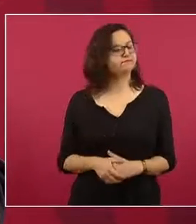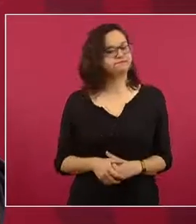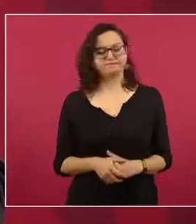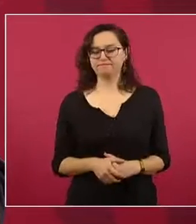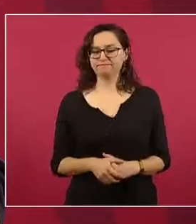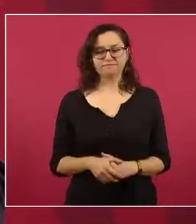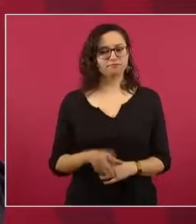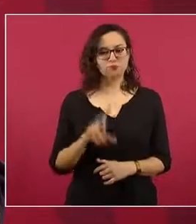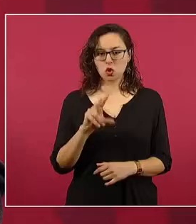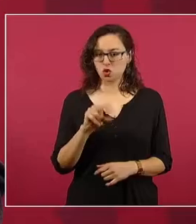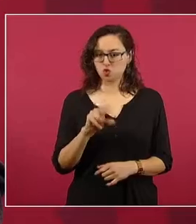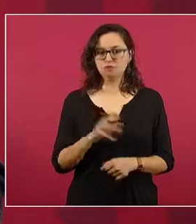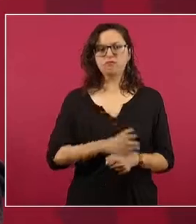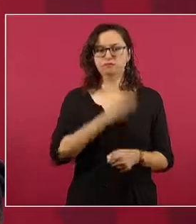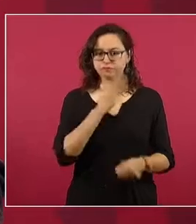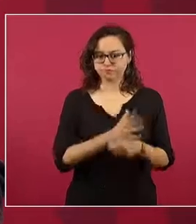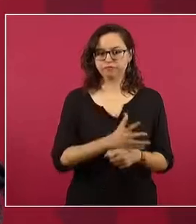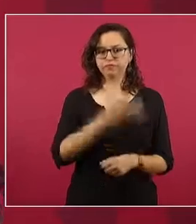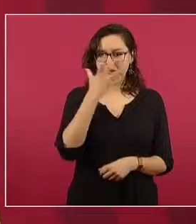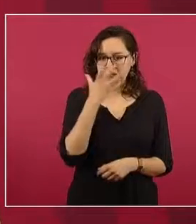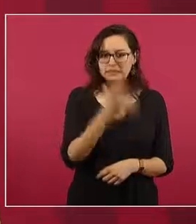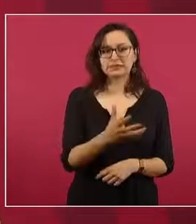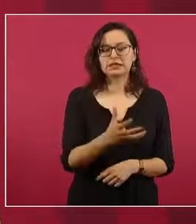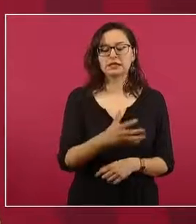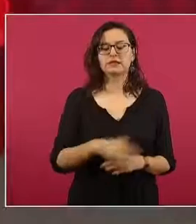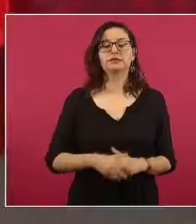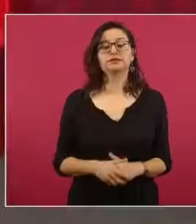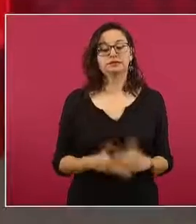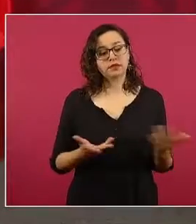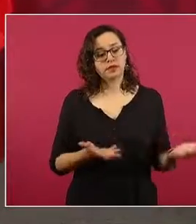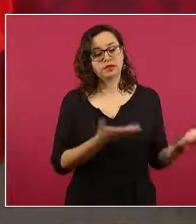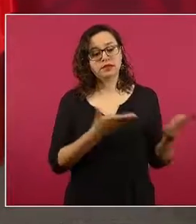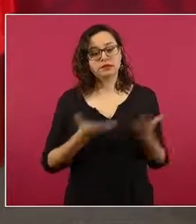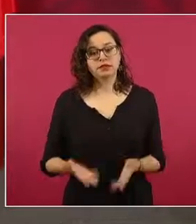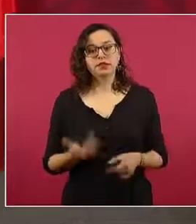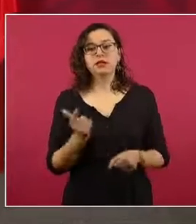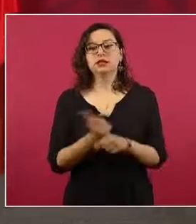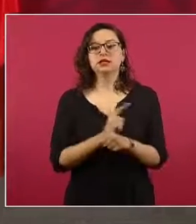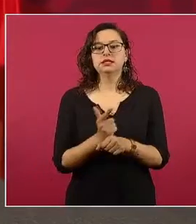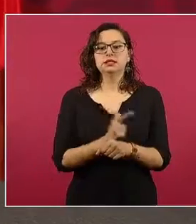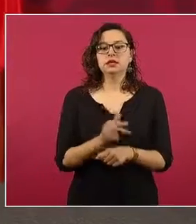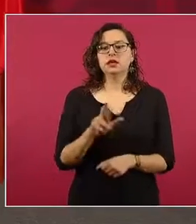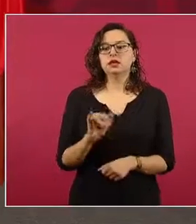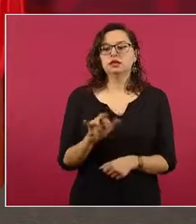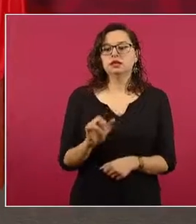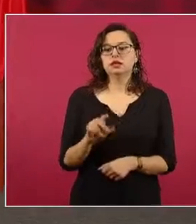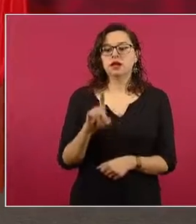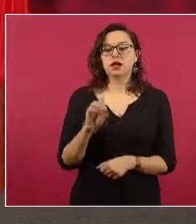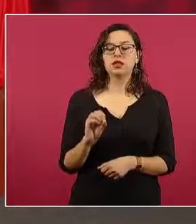Entonces, le corresponde al licenciado Ricardo Mejía informar.